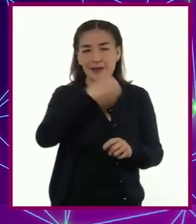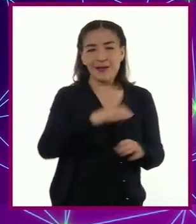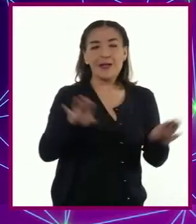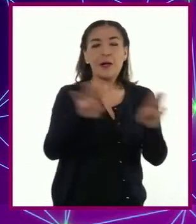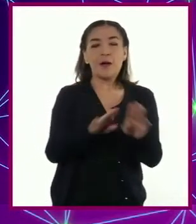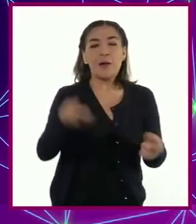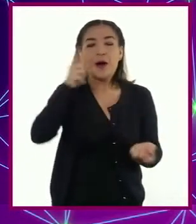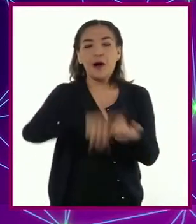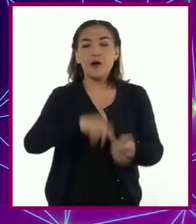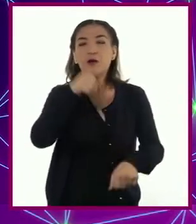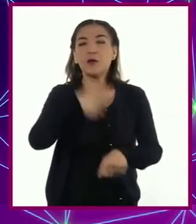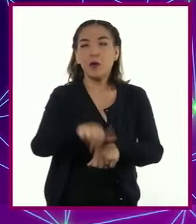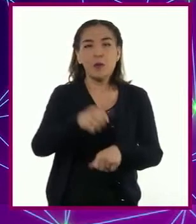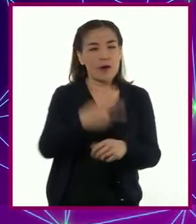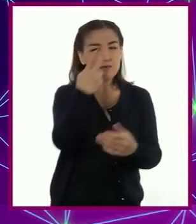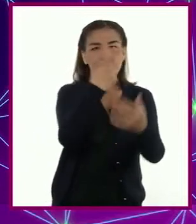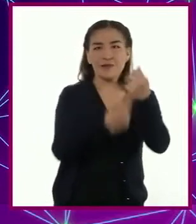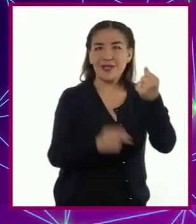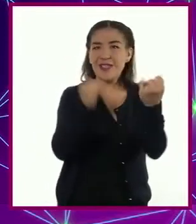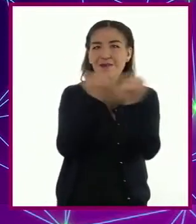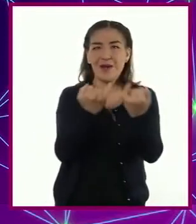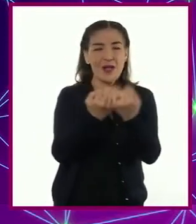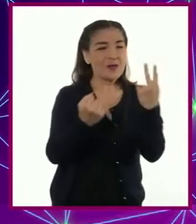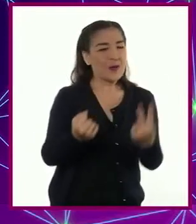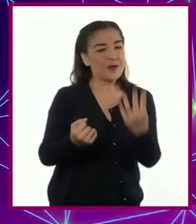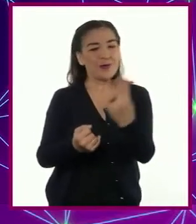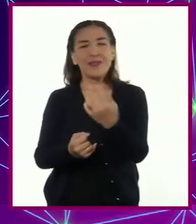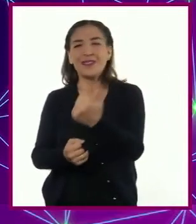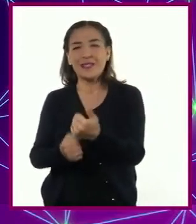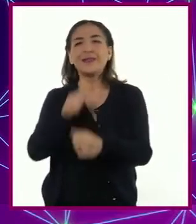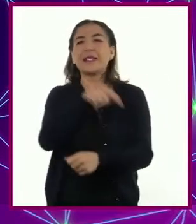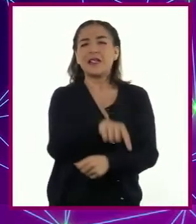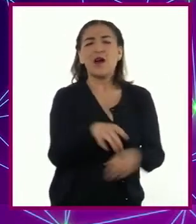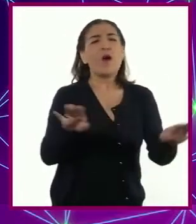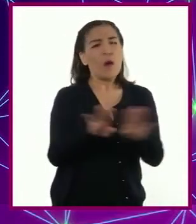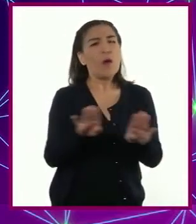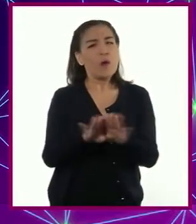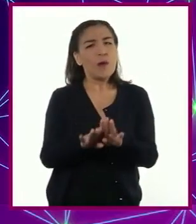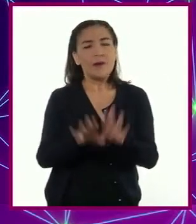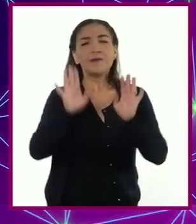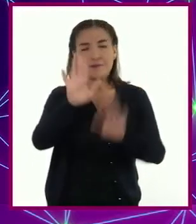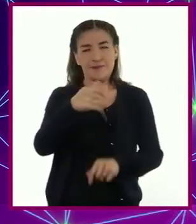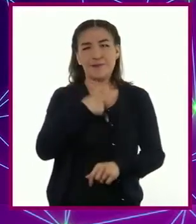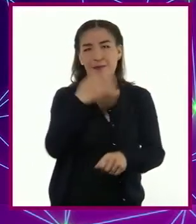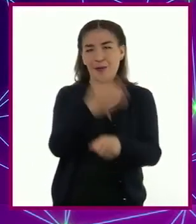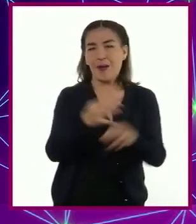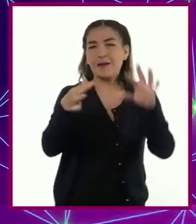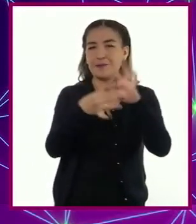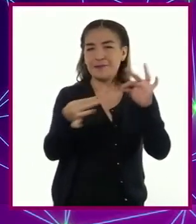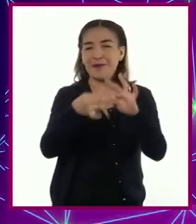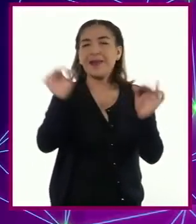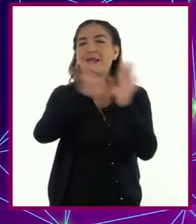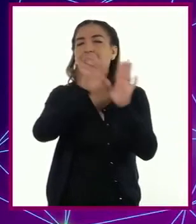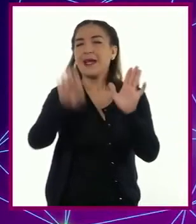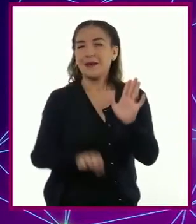de números primos. ¿En qué consiste? Lo explicaré por un